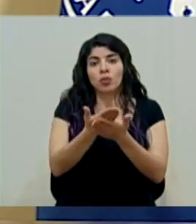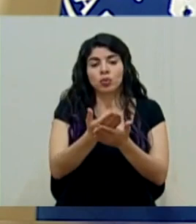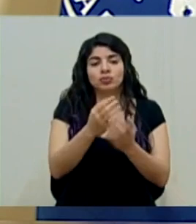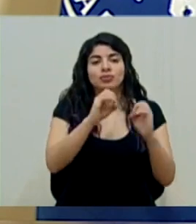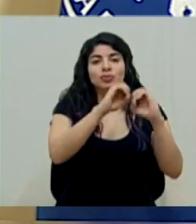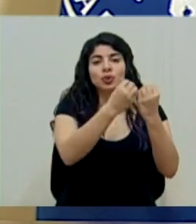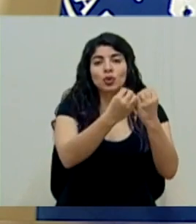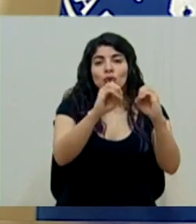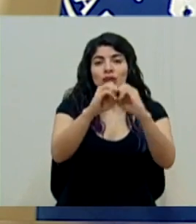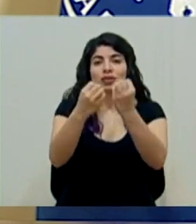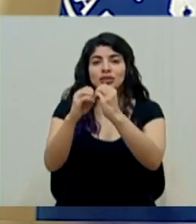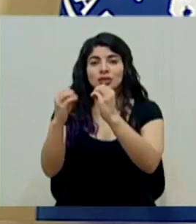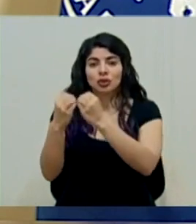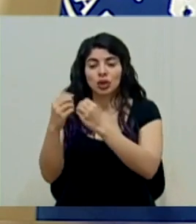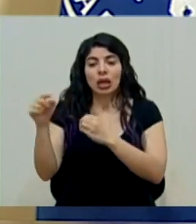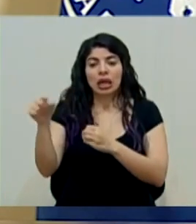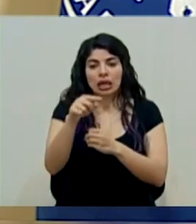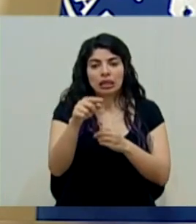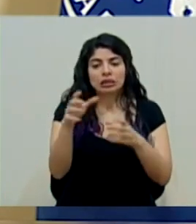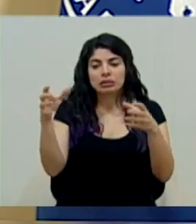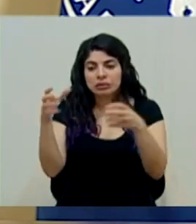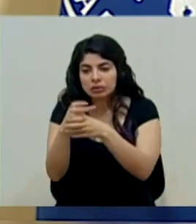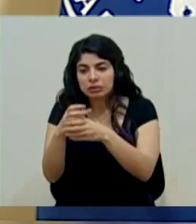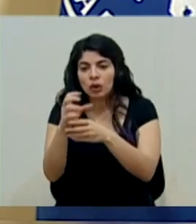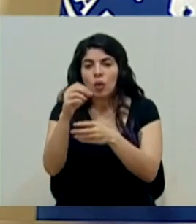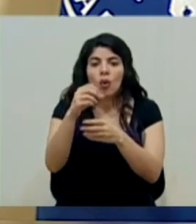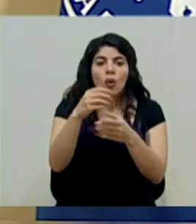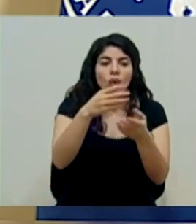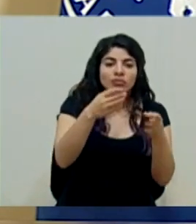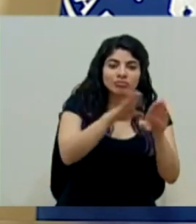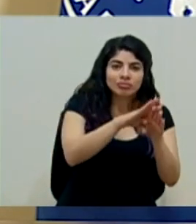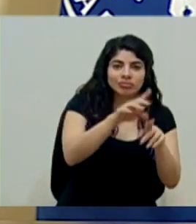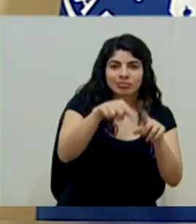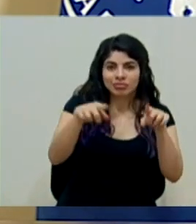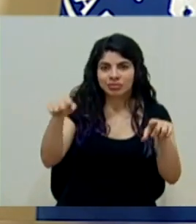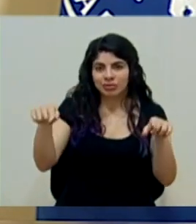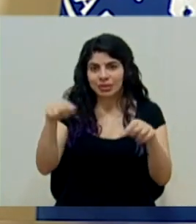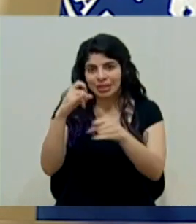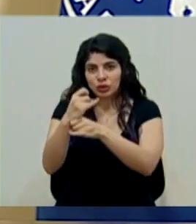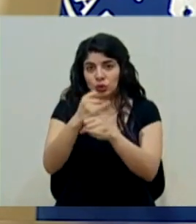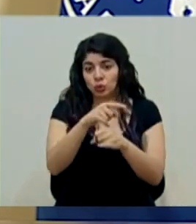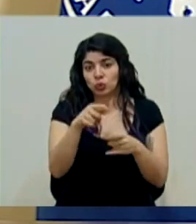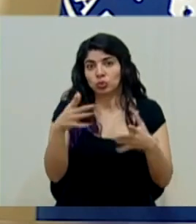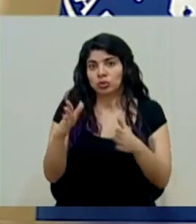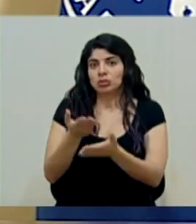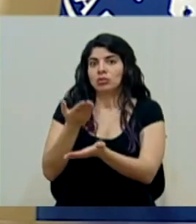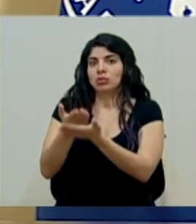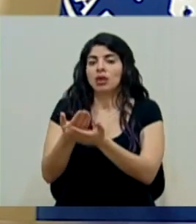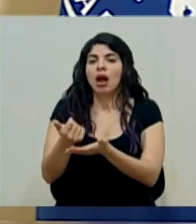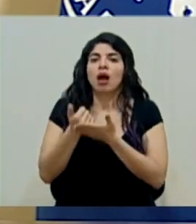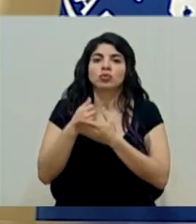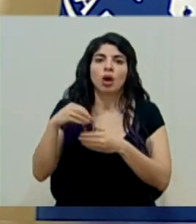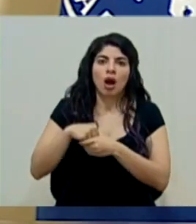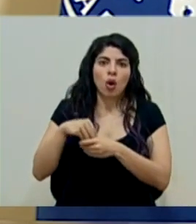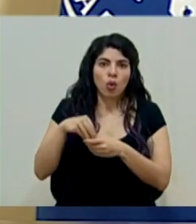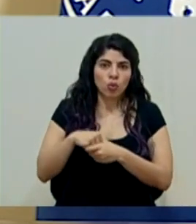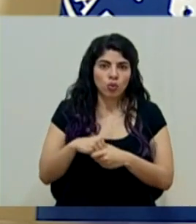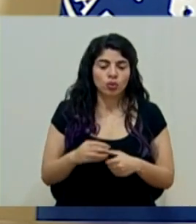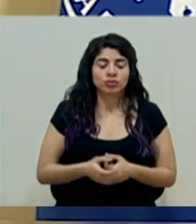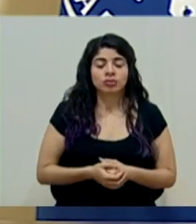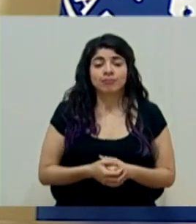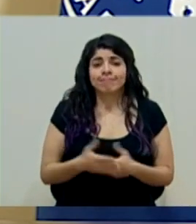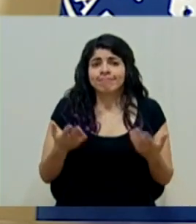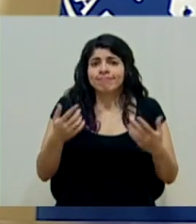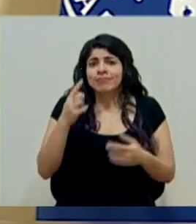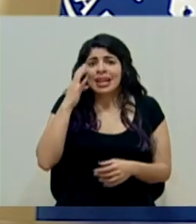órganos desconcentrados, la cual también está sobre la mesa y nos permitirá esos ahorros. Creo